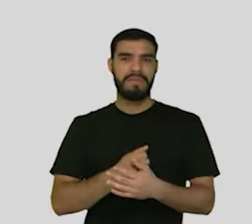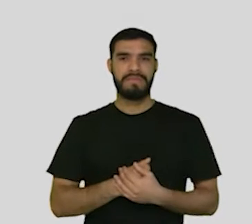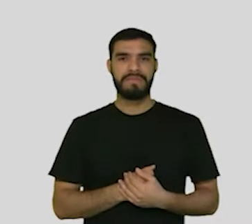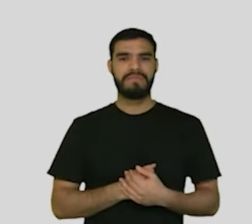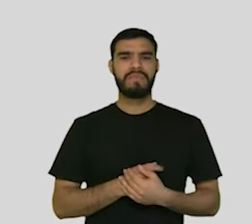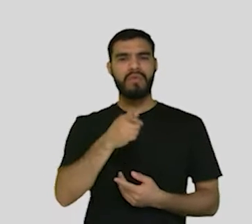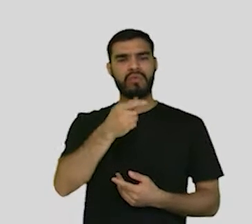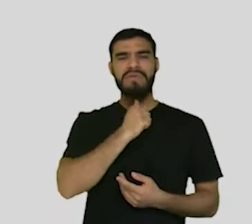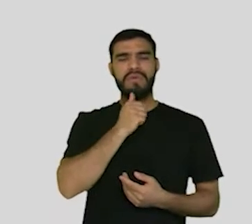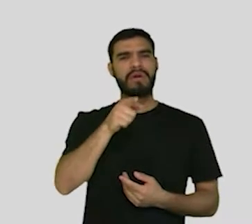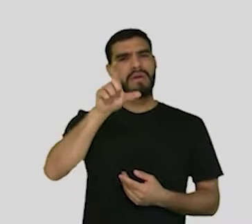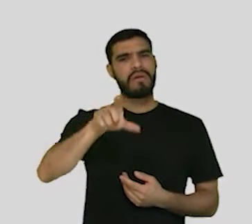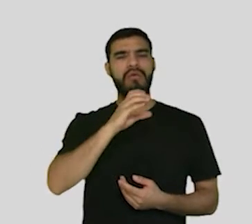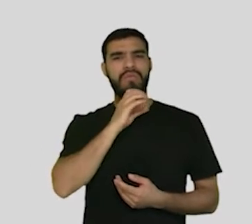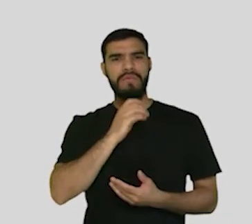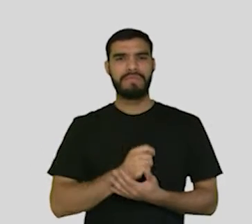yoko, orejewe.